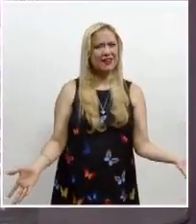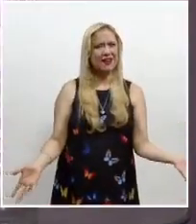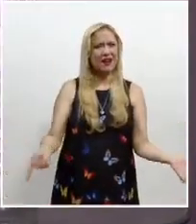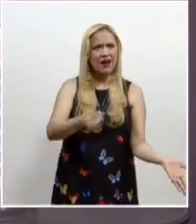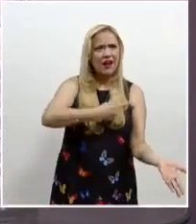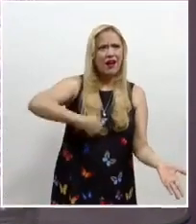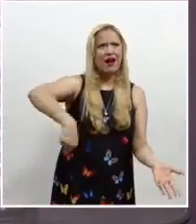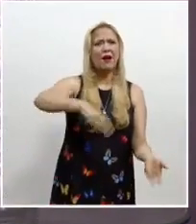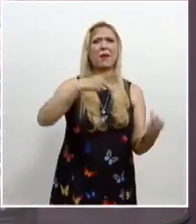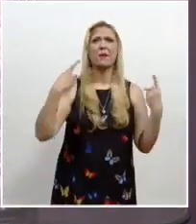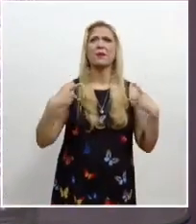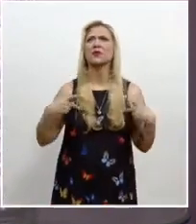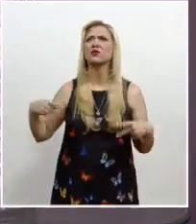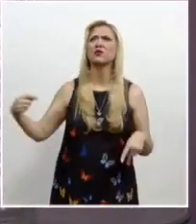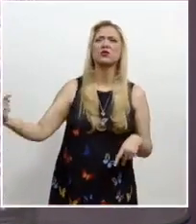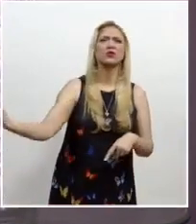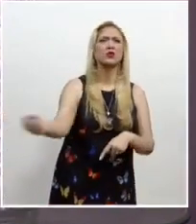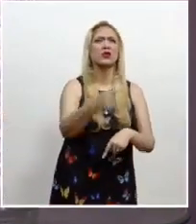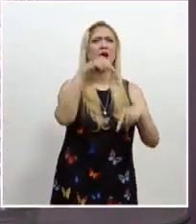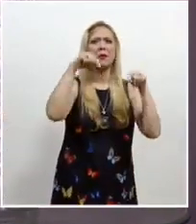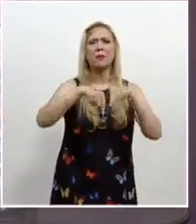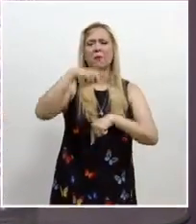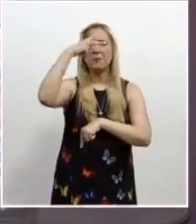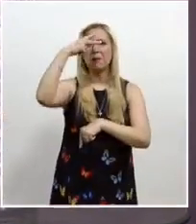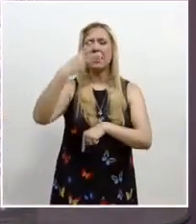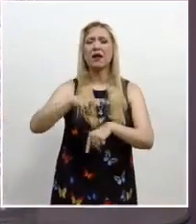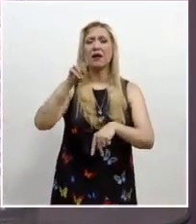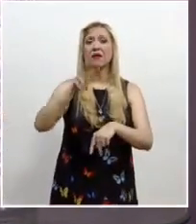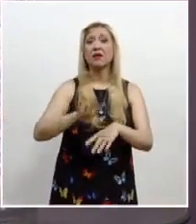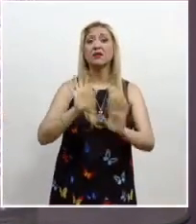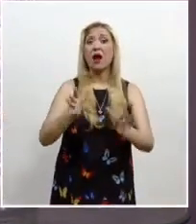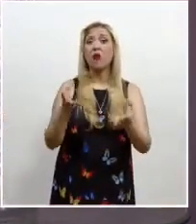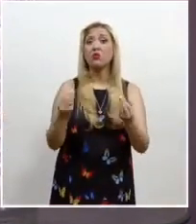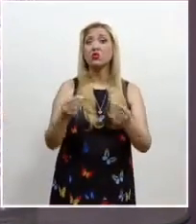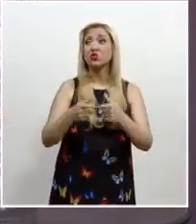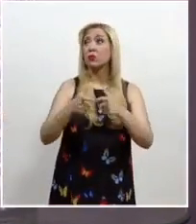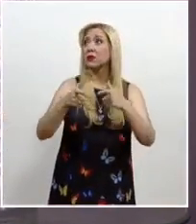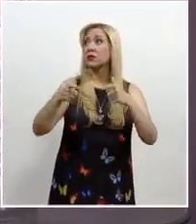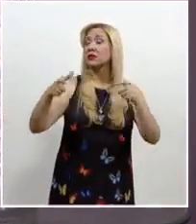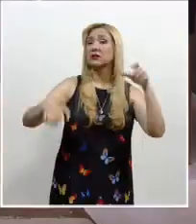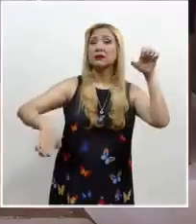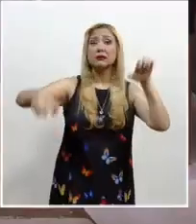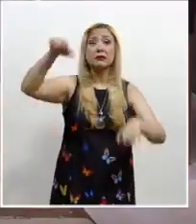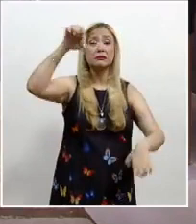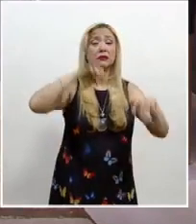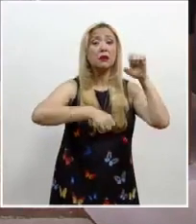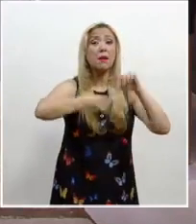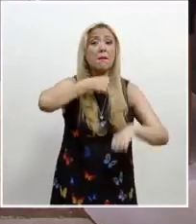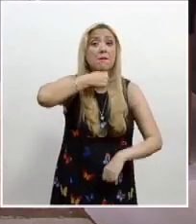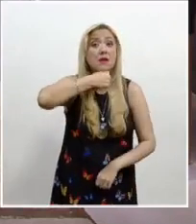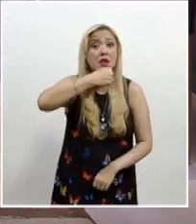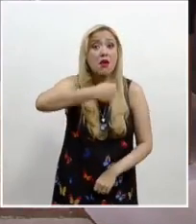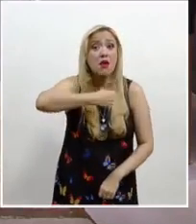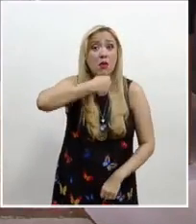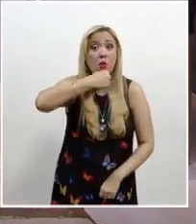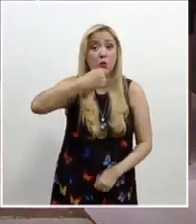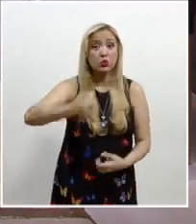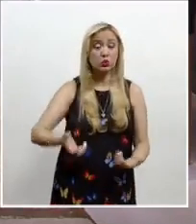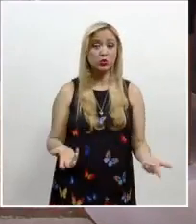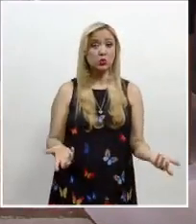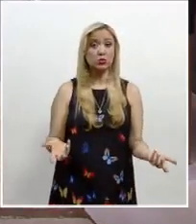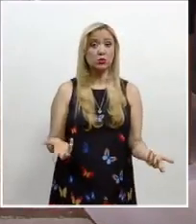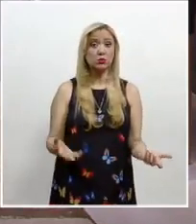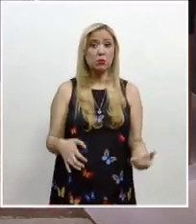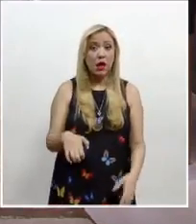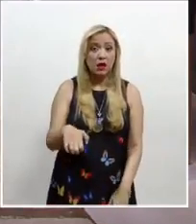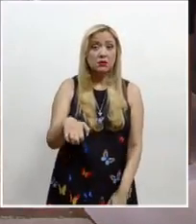somos una sociedad, lo decía también la consejera, que está envejeciendo. Está envejeciendo, o sea, cada vez